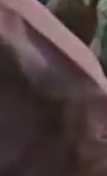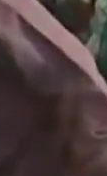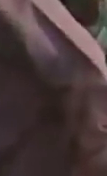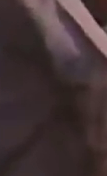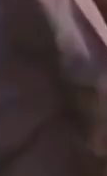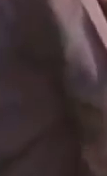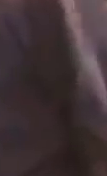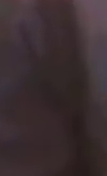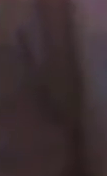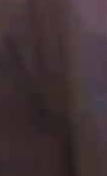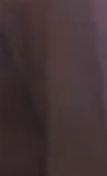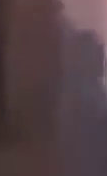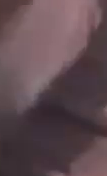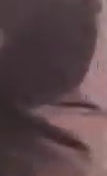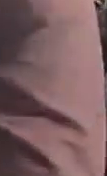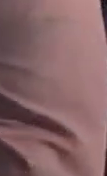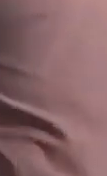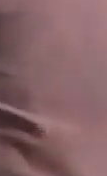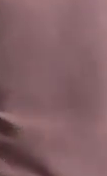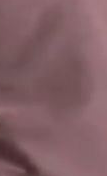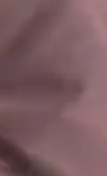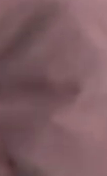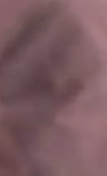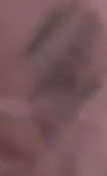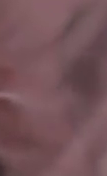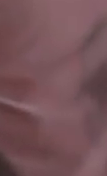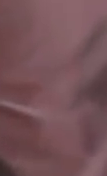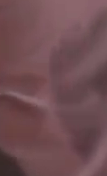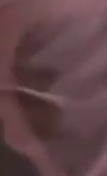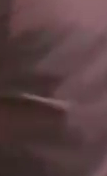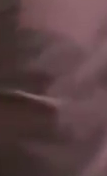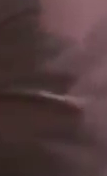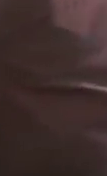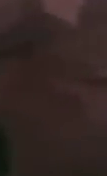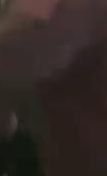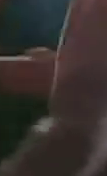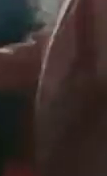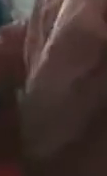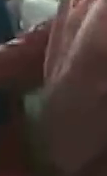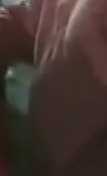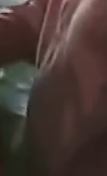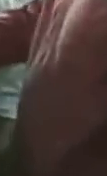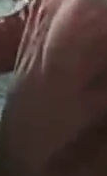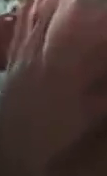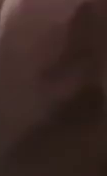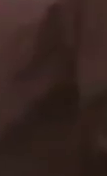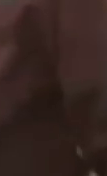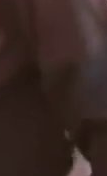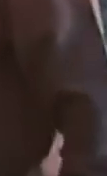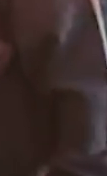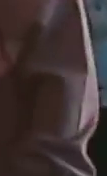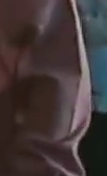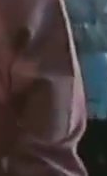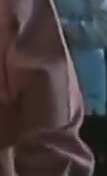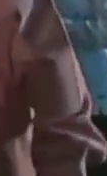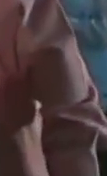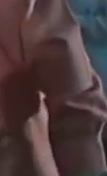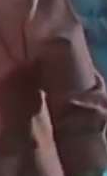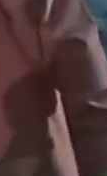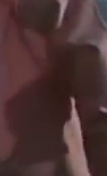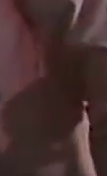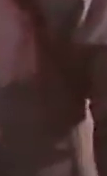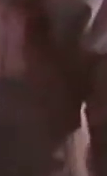el Consejo Mundial de la Paz, que reafirma su compromiso con la paz de Venezuela y